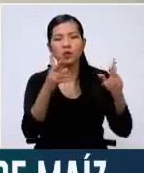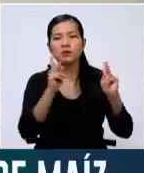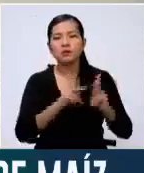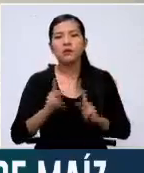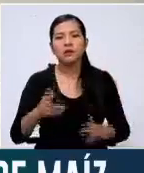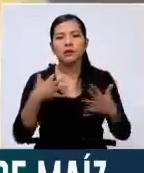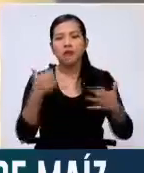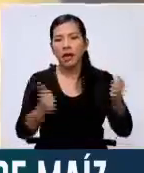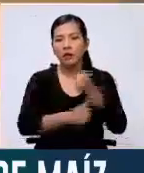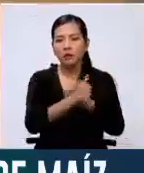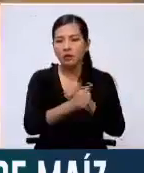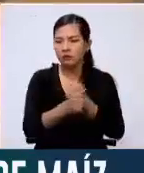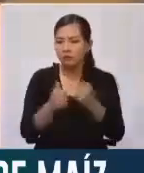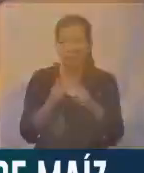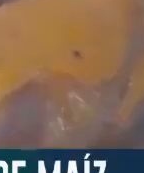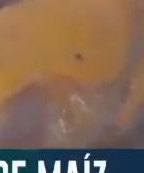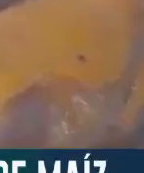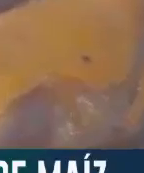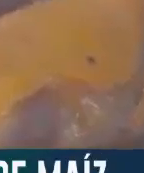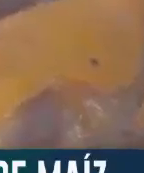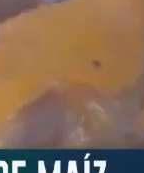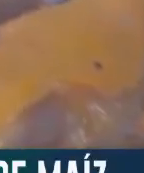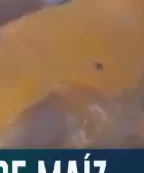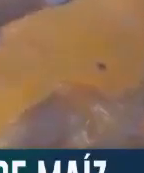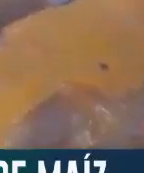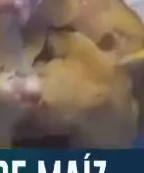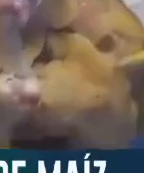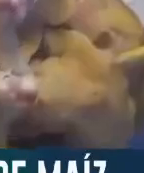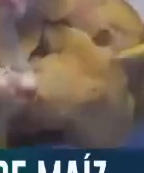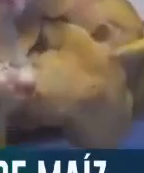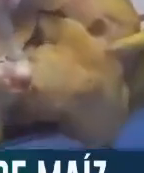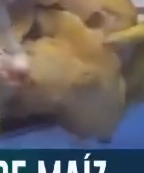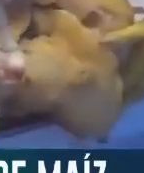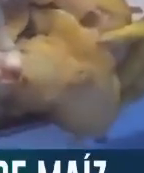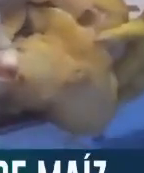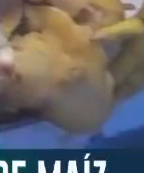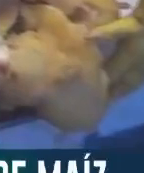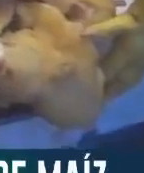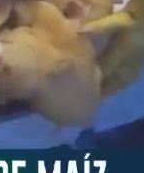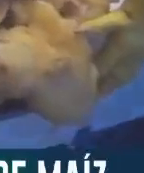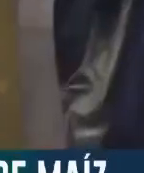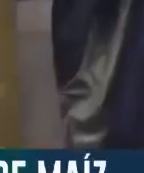salud de los consumidores. Finalmente, recordó a la población que la línea gratuita del